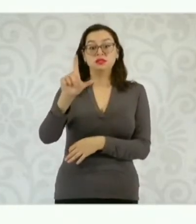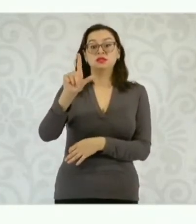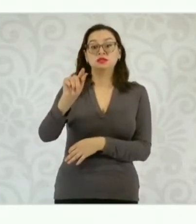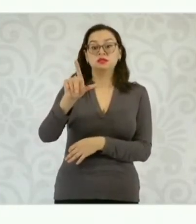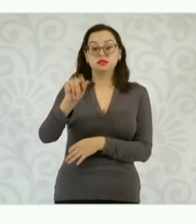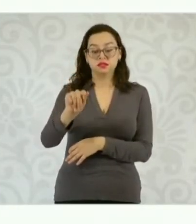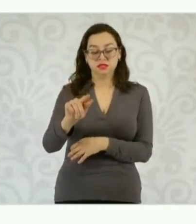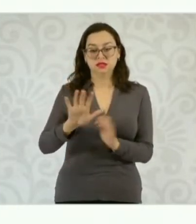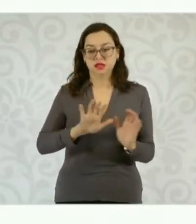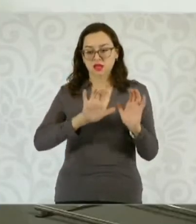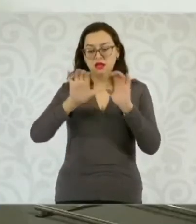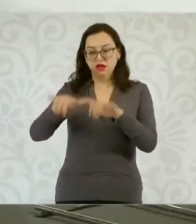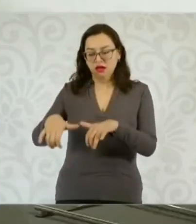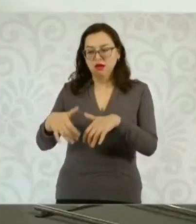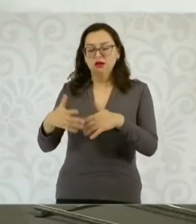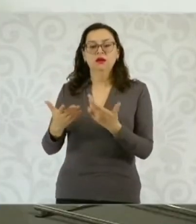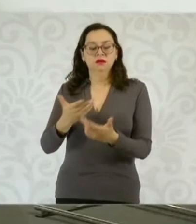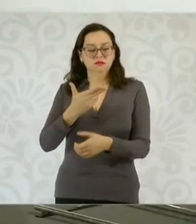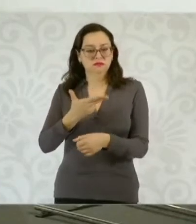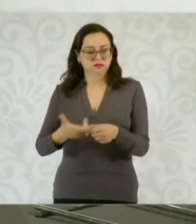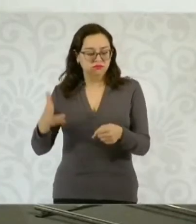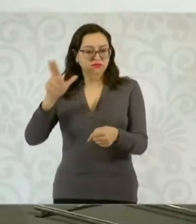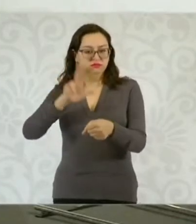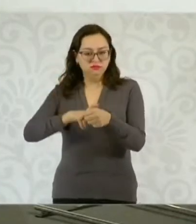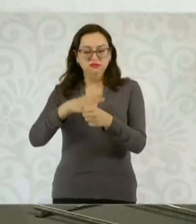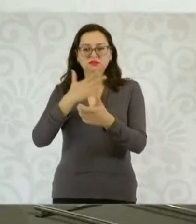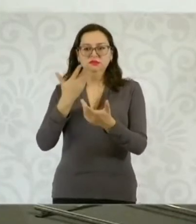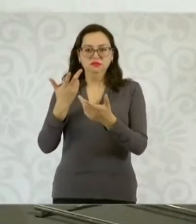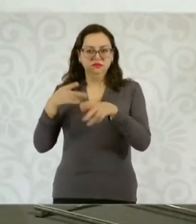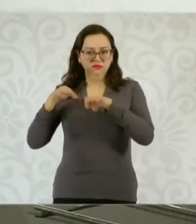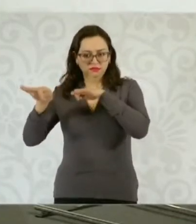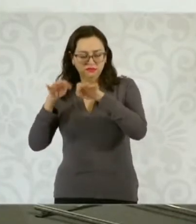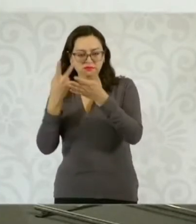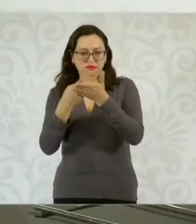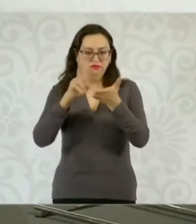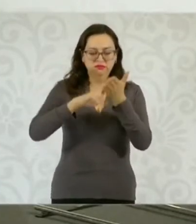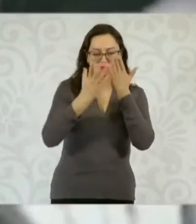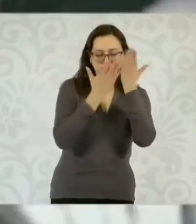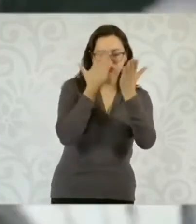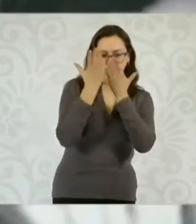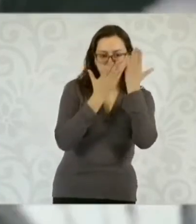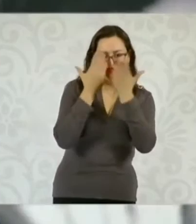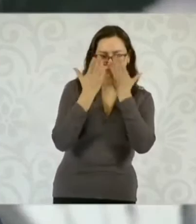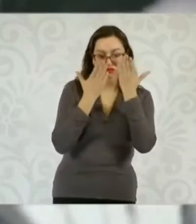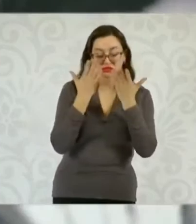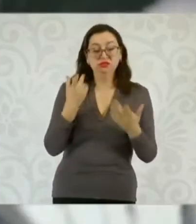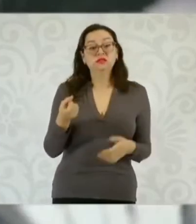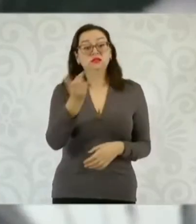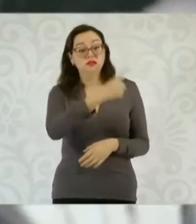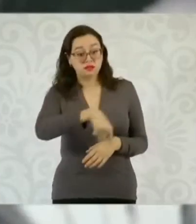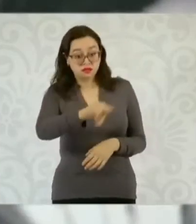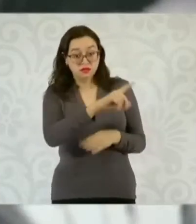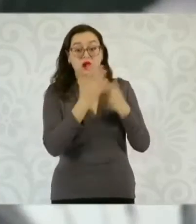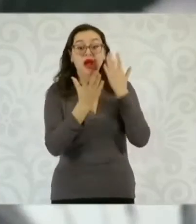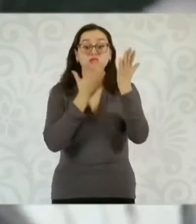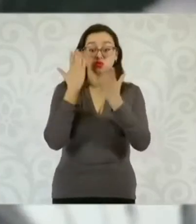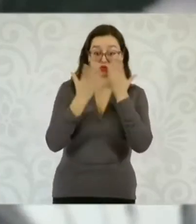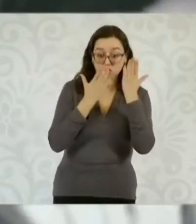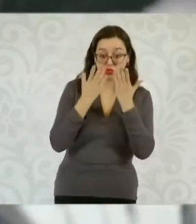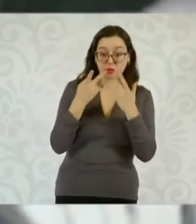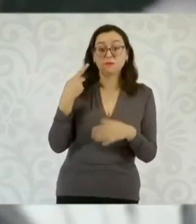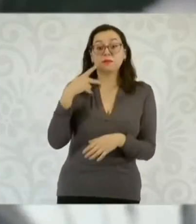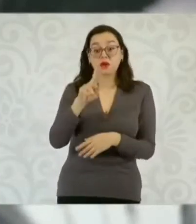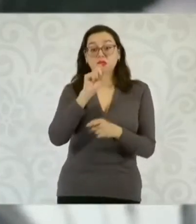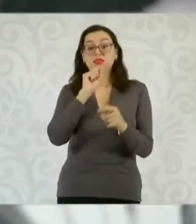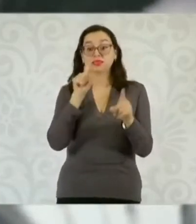15,570 residentes laborando en el sector público, particularmente en el IMSS Bienestar. Recuerden, estos residentes no solo son estudiantes, sino son